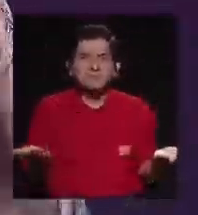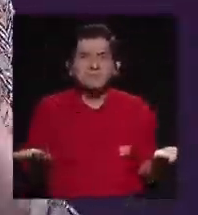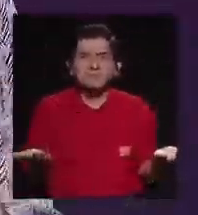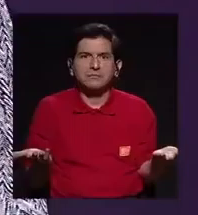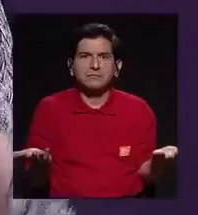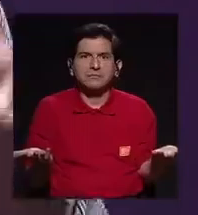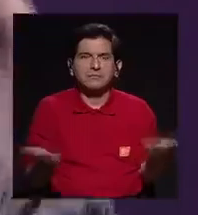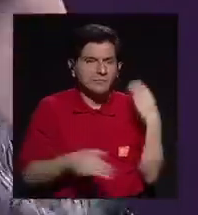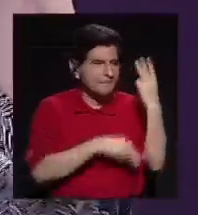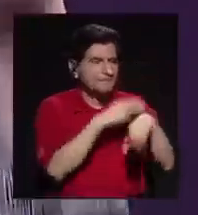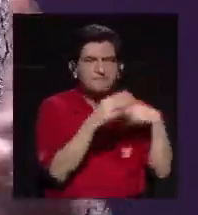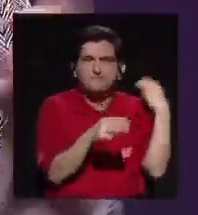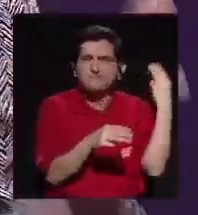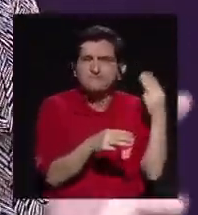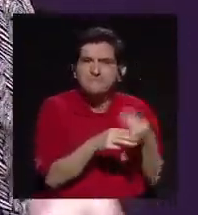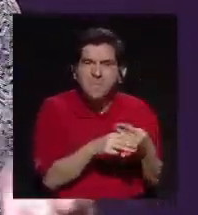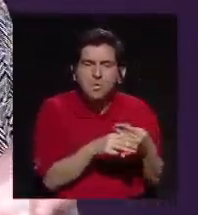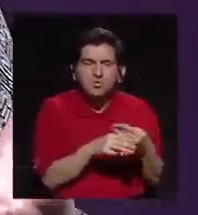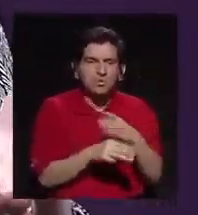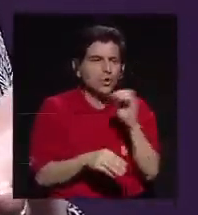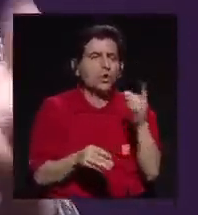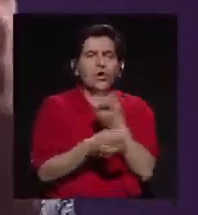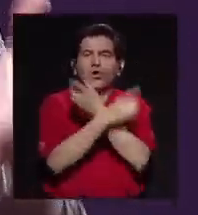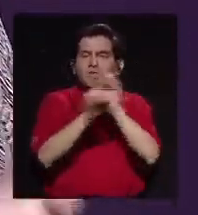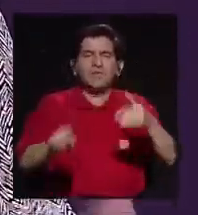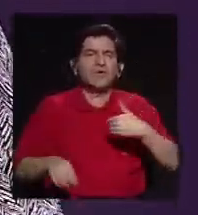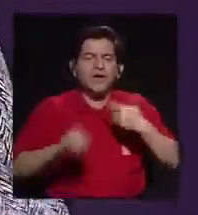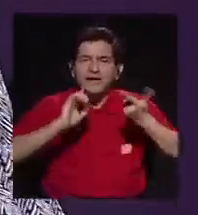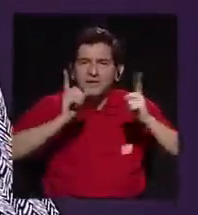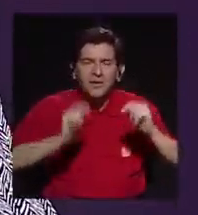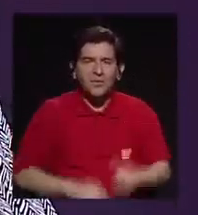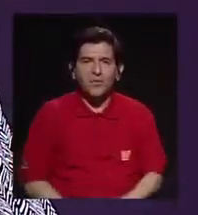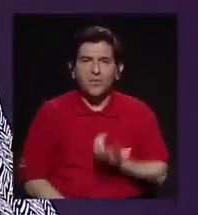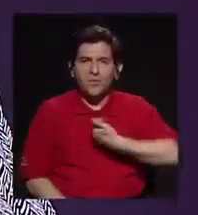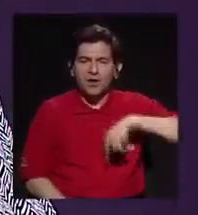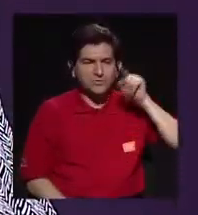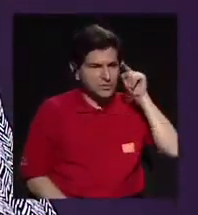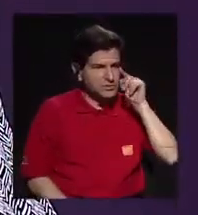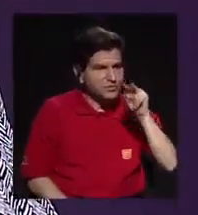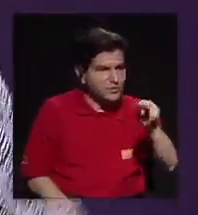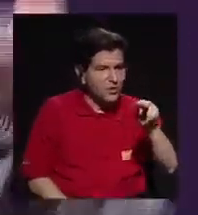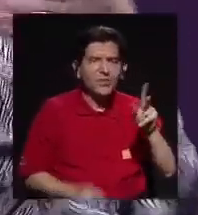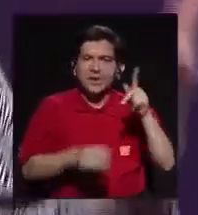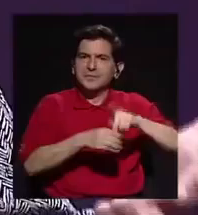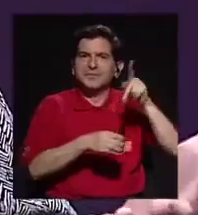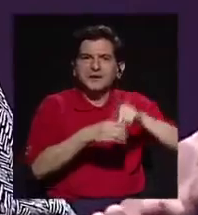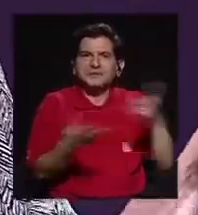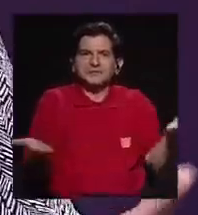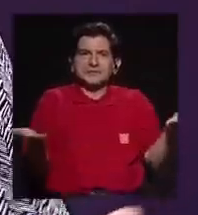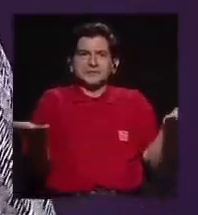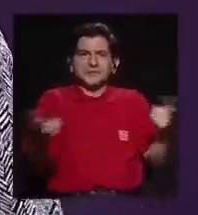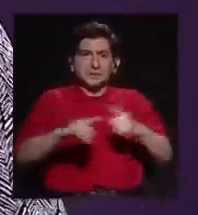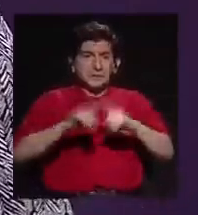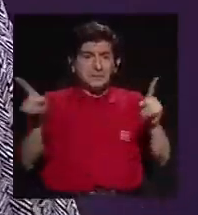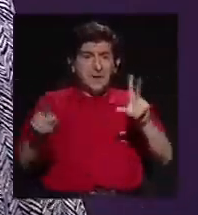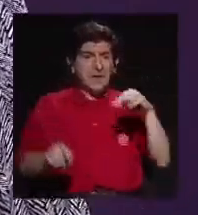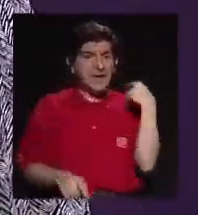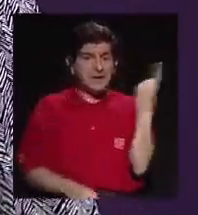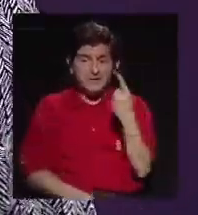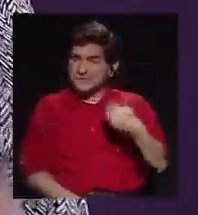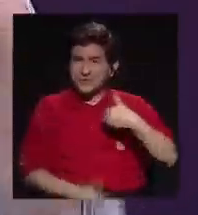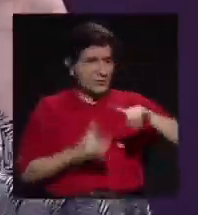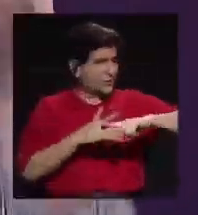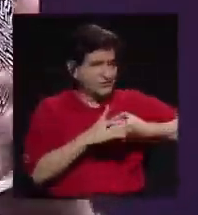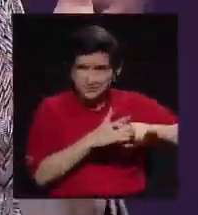¿en qué mundo? O sea, ¿qué clase de democracia estamos teniendo que no estamos considerando la participación? Pero lo cierto es que no solo no tenemos